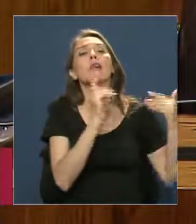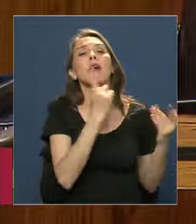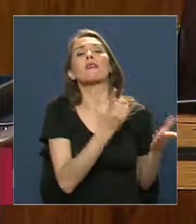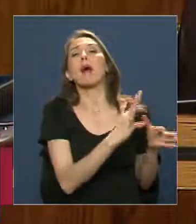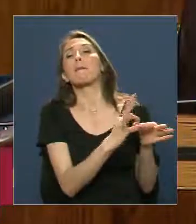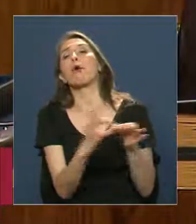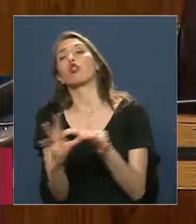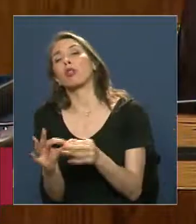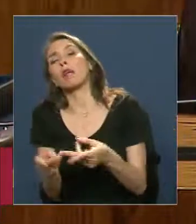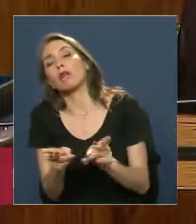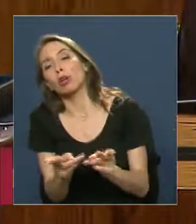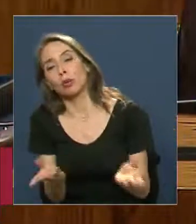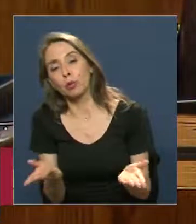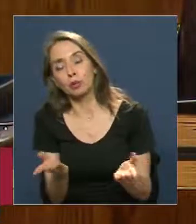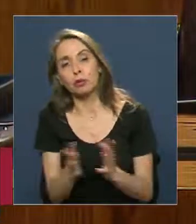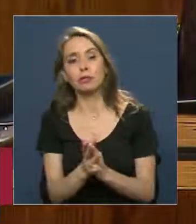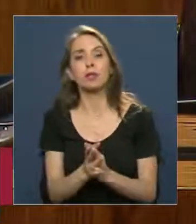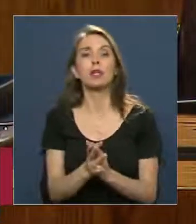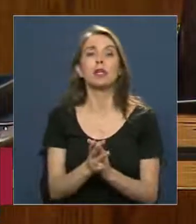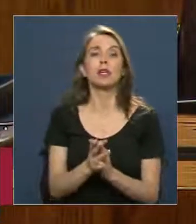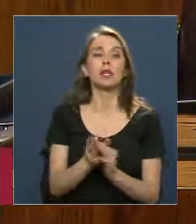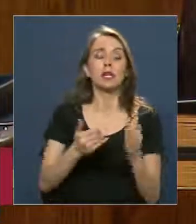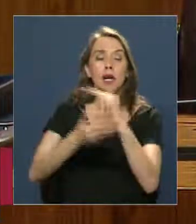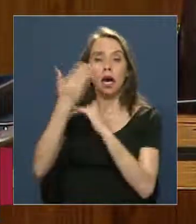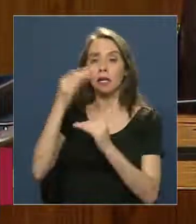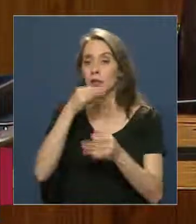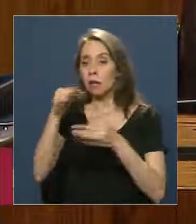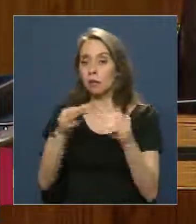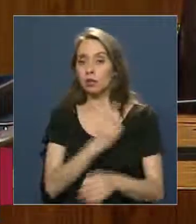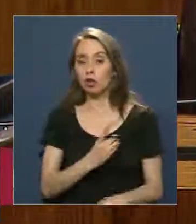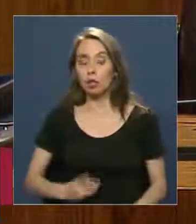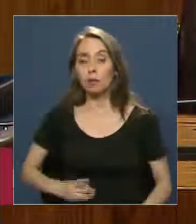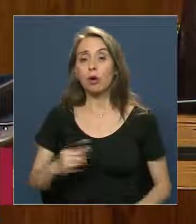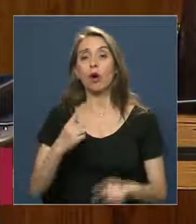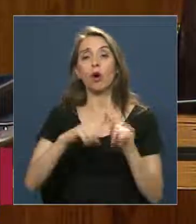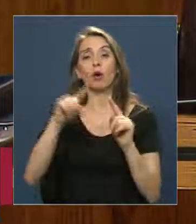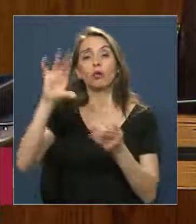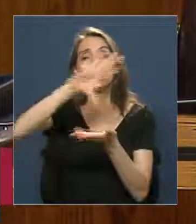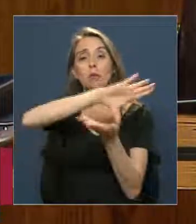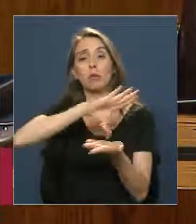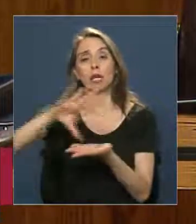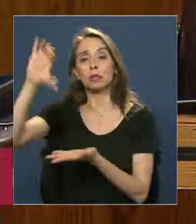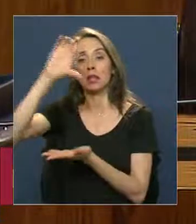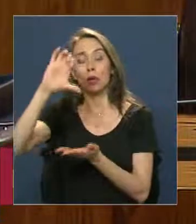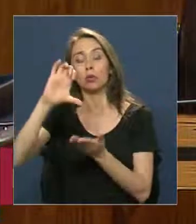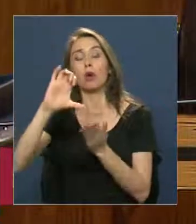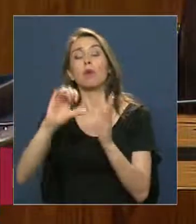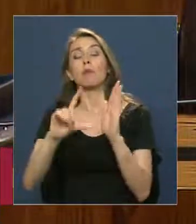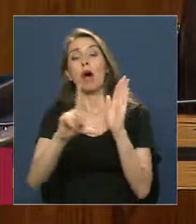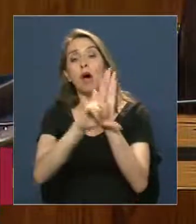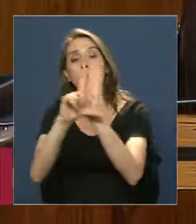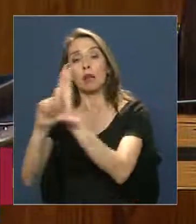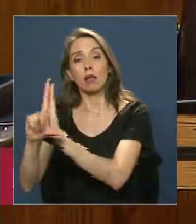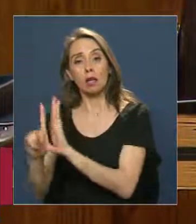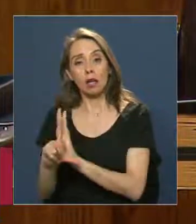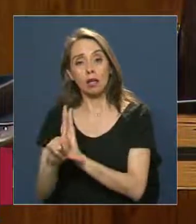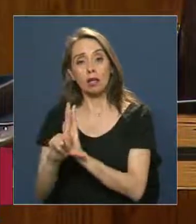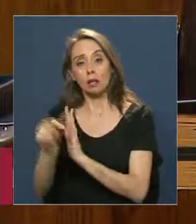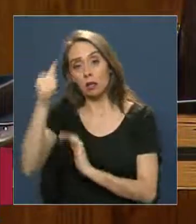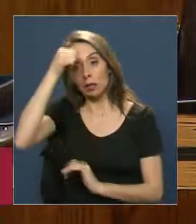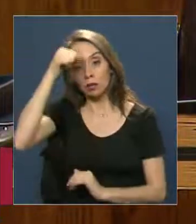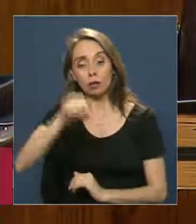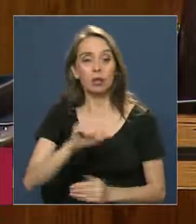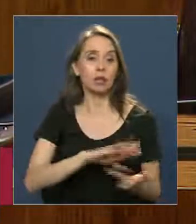digo? ¿Se recordaba algunas legislaciones que en Europa silencio han condenado? Silencio en la sala, por favor. ¿Han condenado? Por